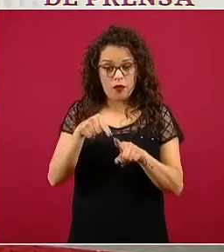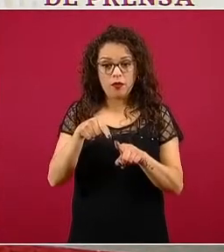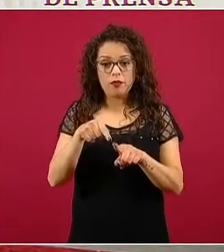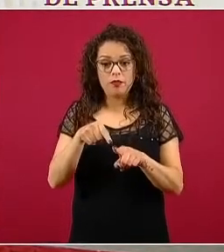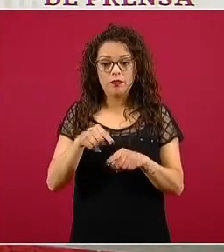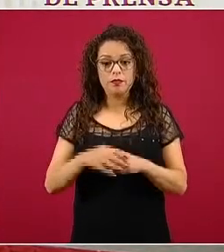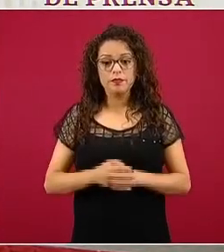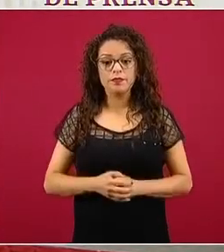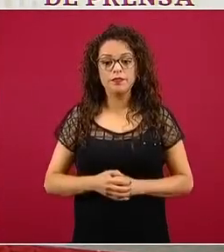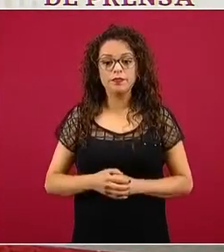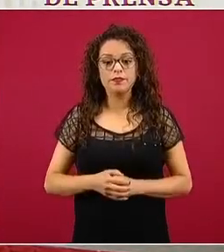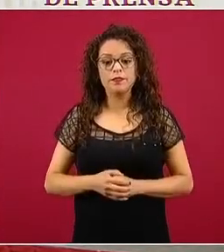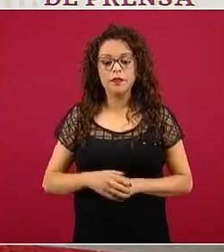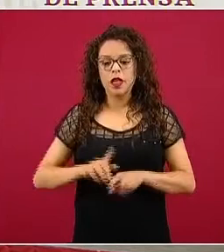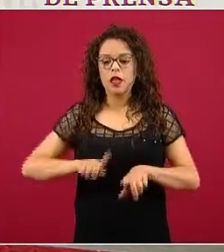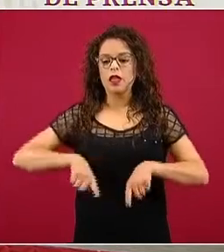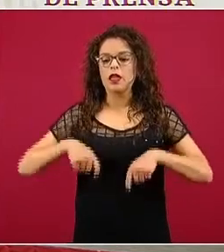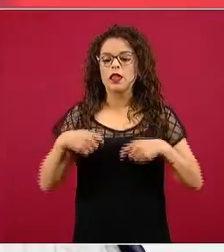se signaron